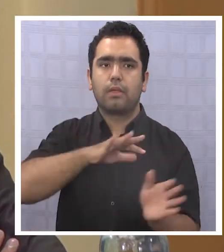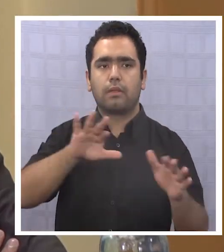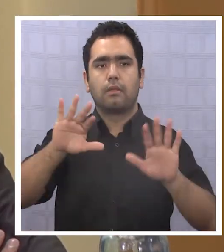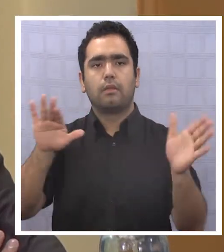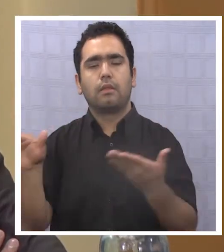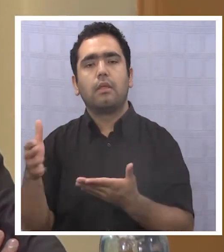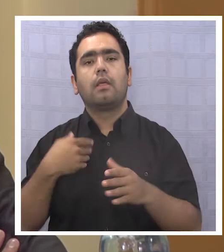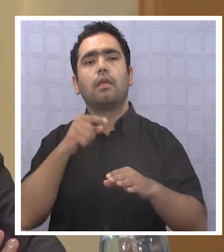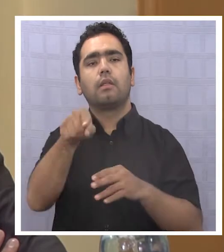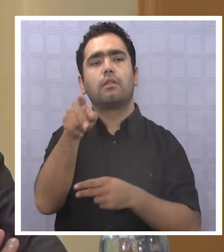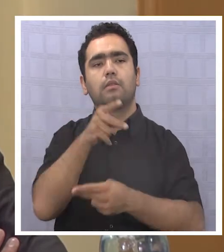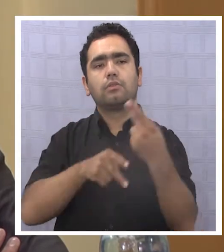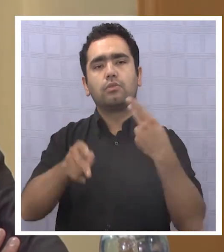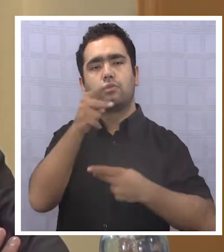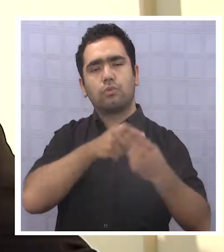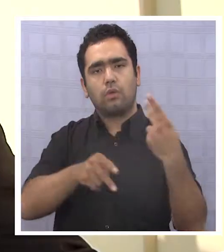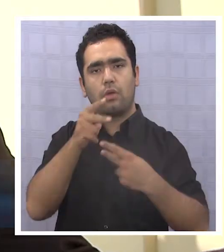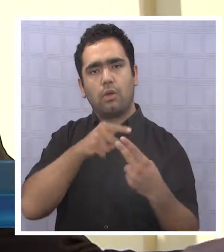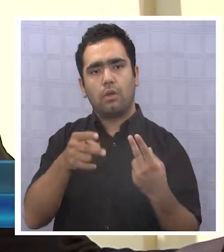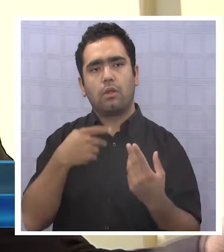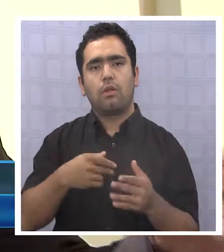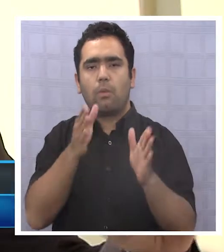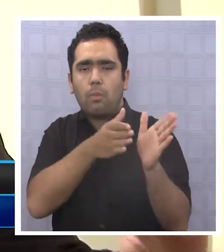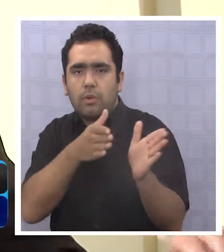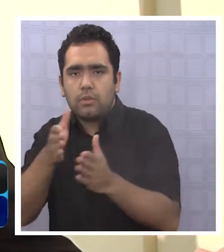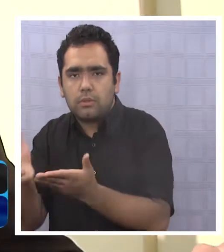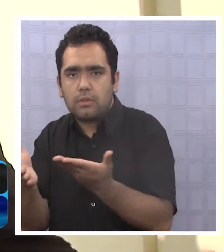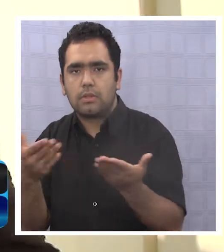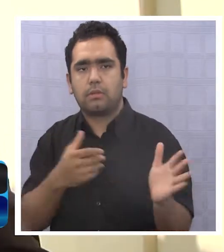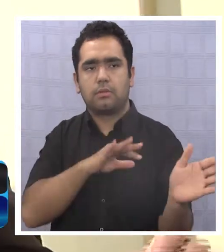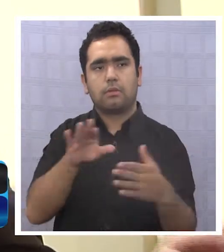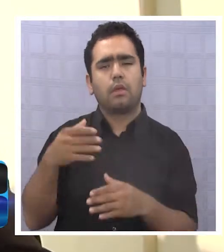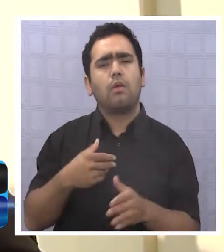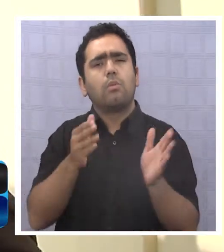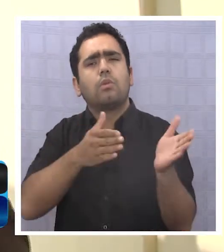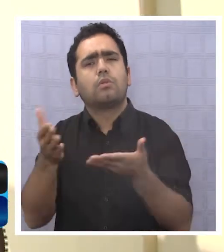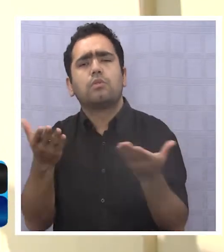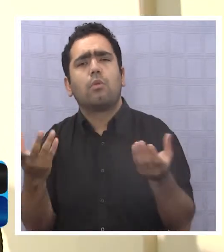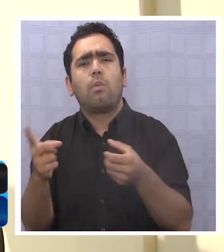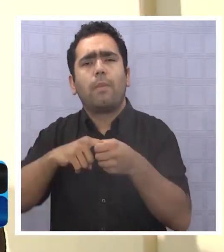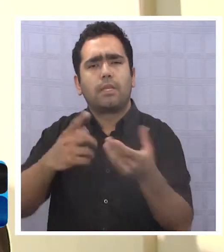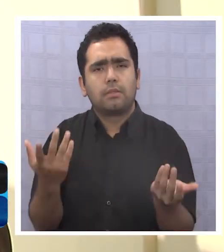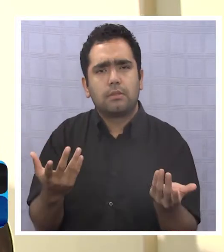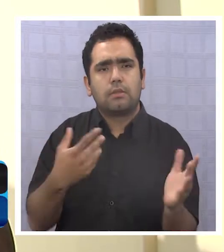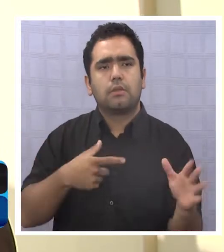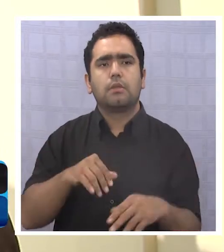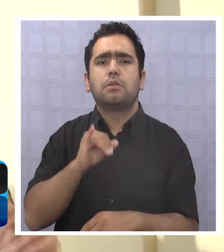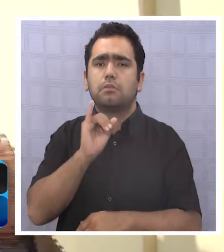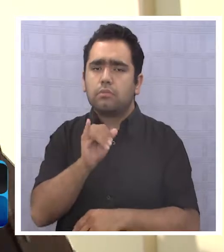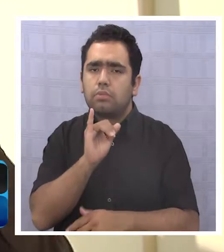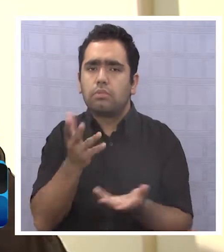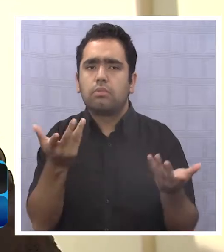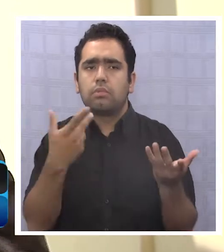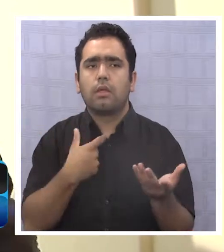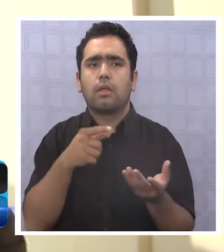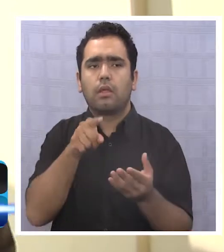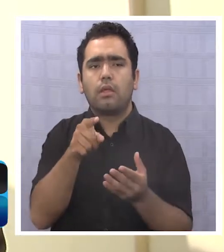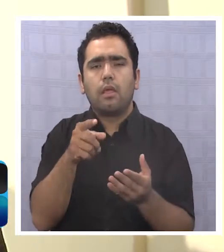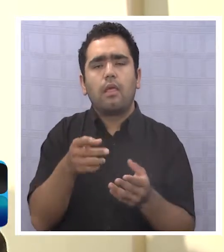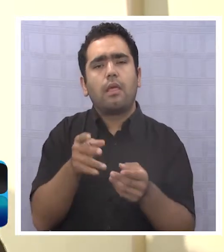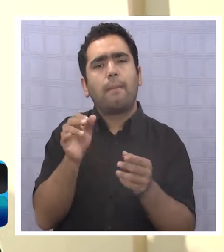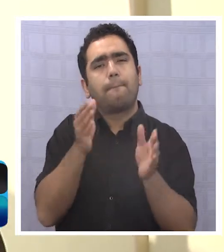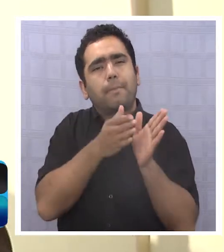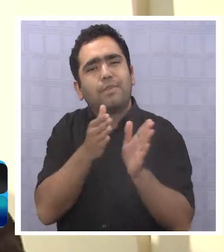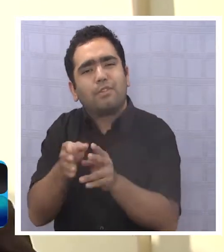no es tan conocido como otros procesos históricos, se tiende a pasar por alto. Y ¿Es un proceso de pacificación? Está